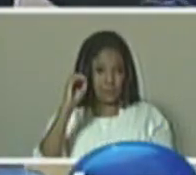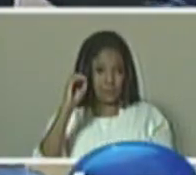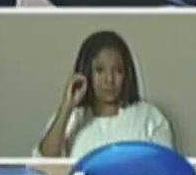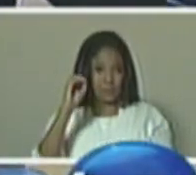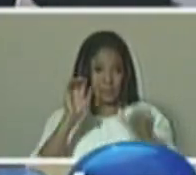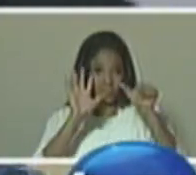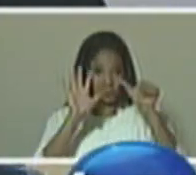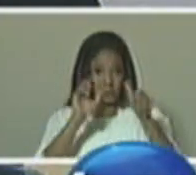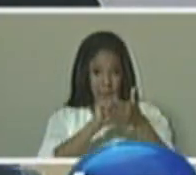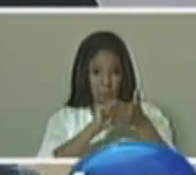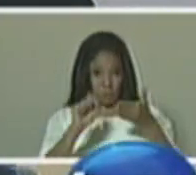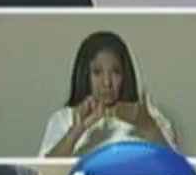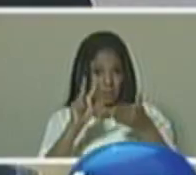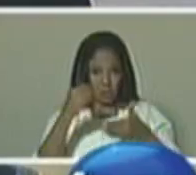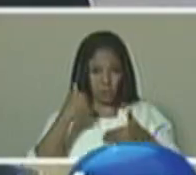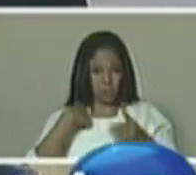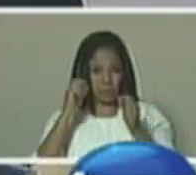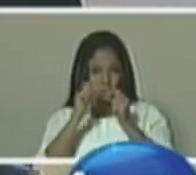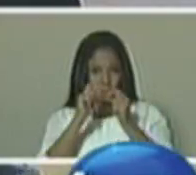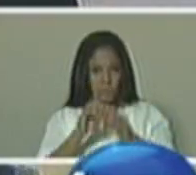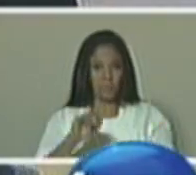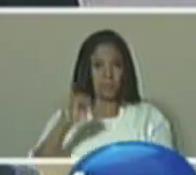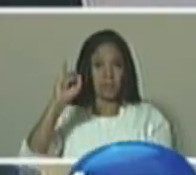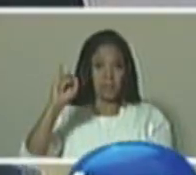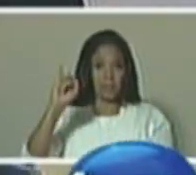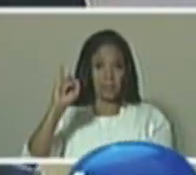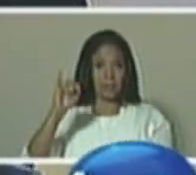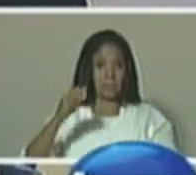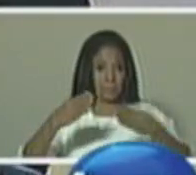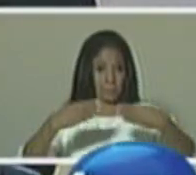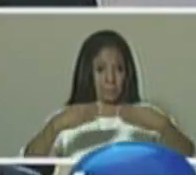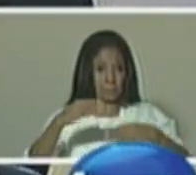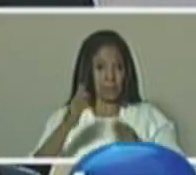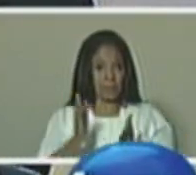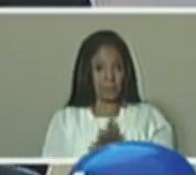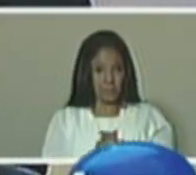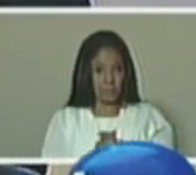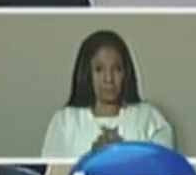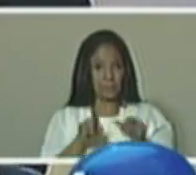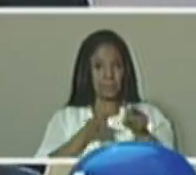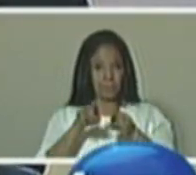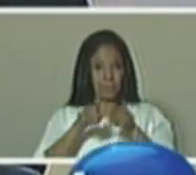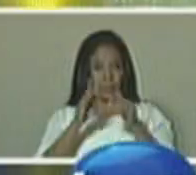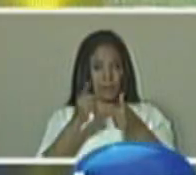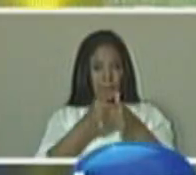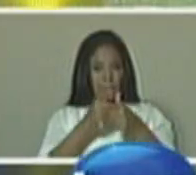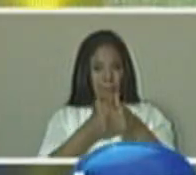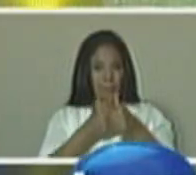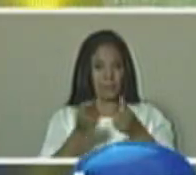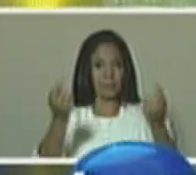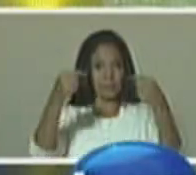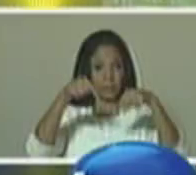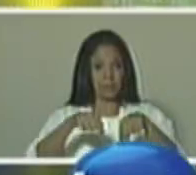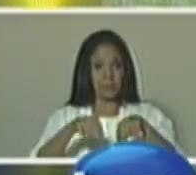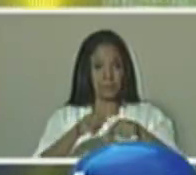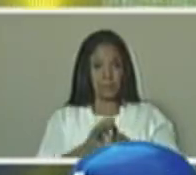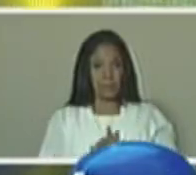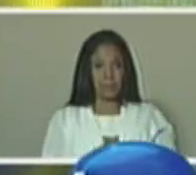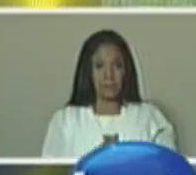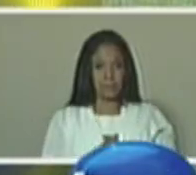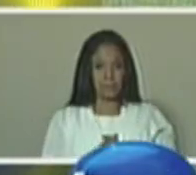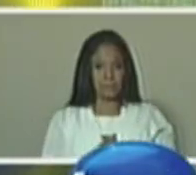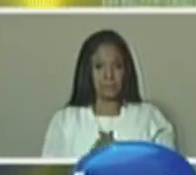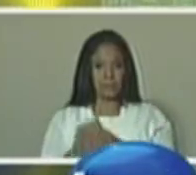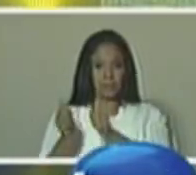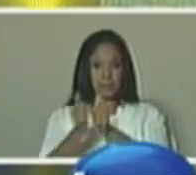estos finalistas. Irma de Panamá es la primera que viene al escenario, la están